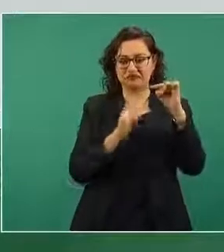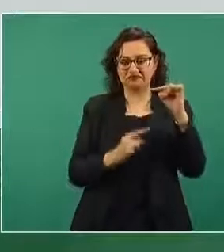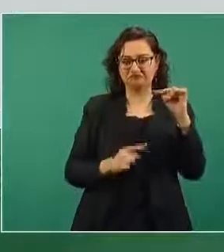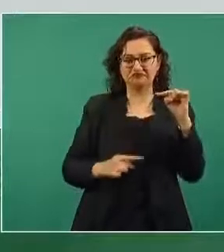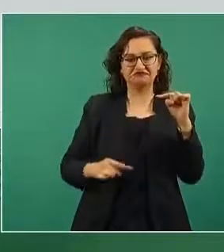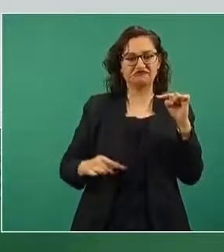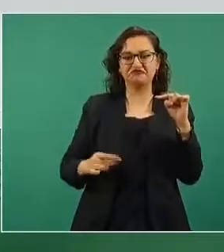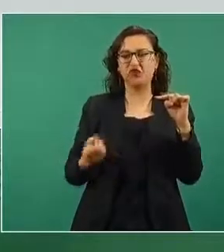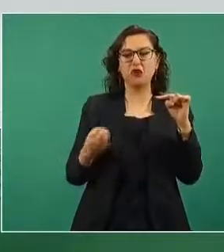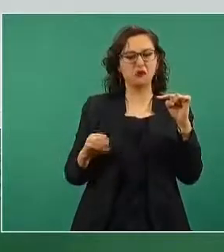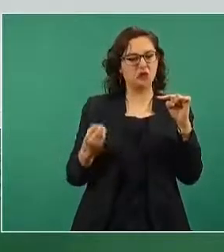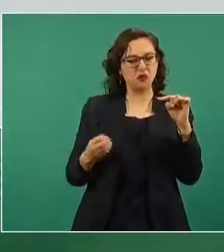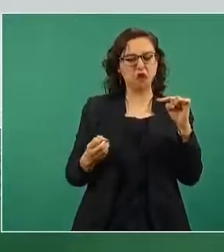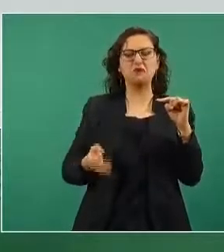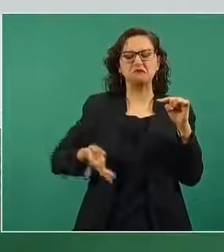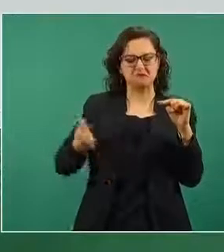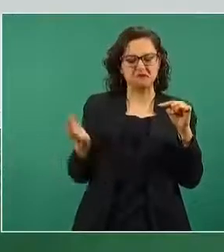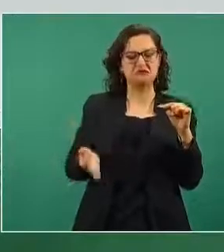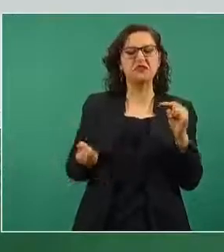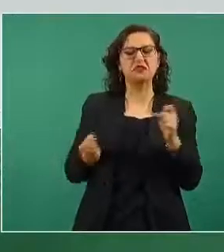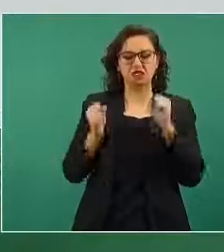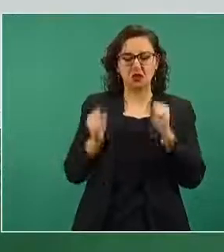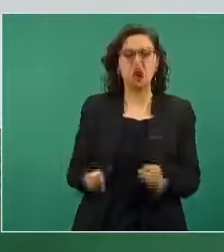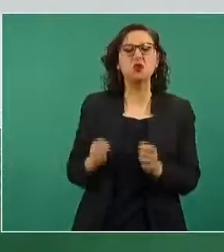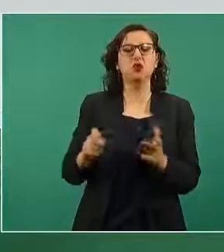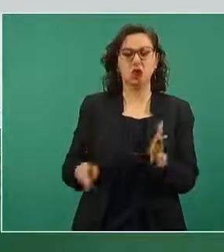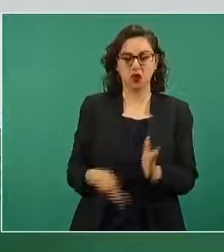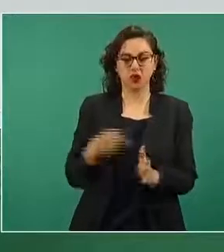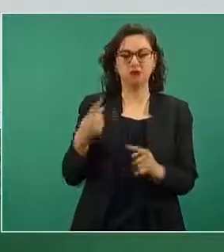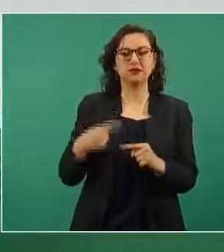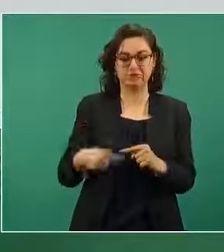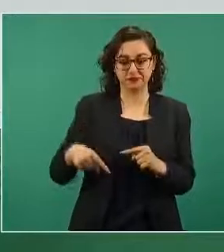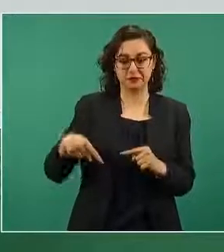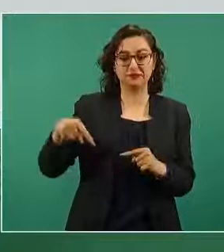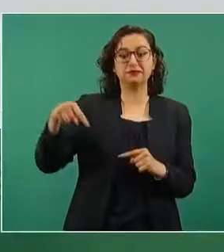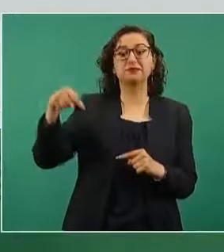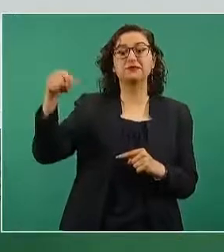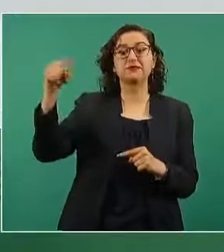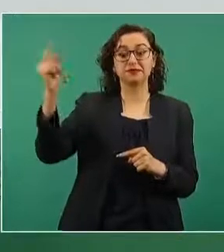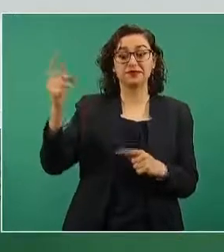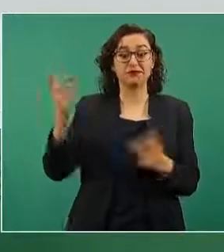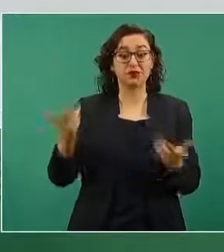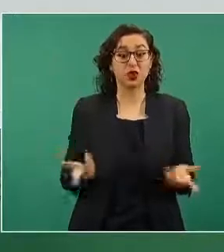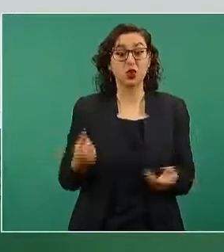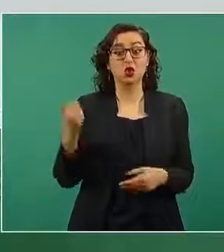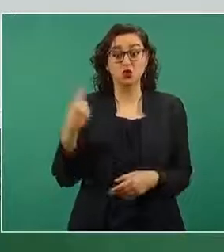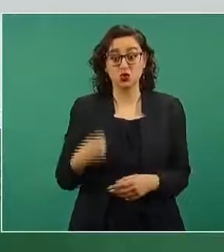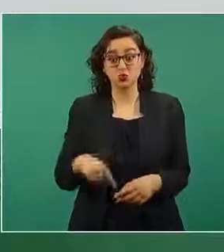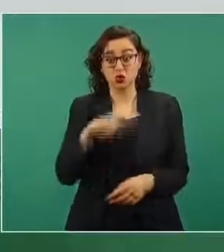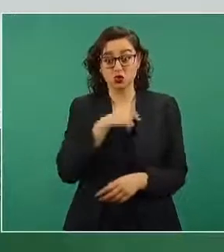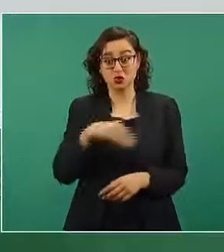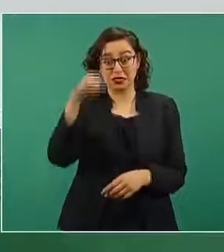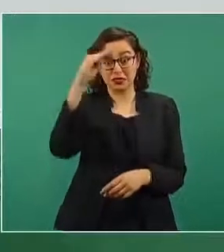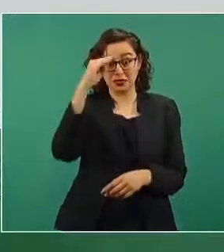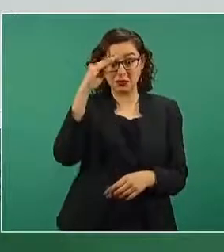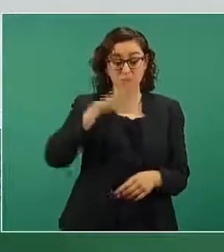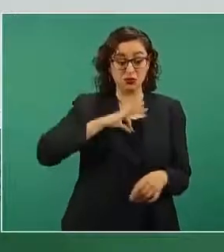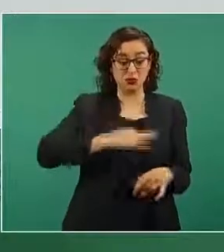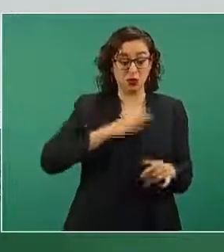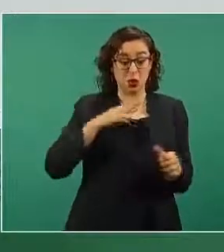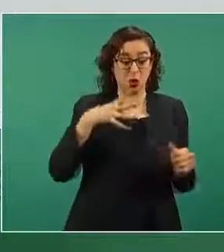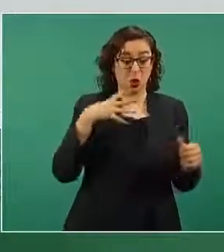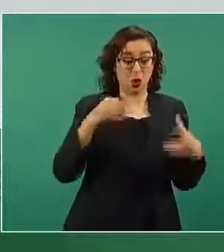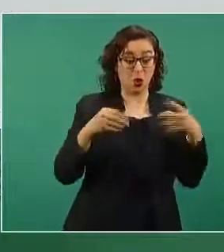más o menos estacional. Habíamos pensado que íbamos a tener la suma de la epidemia de COVID más la epidemia o